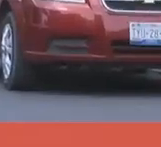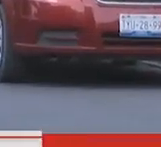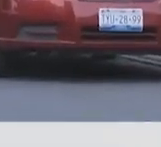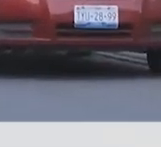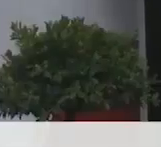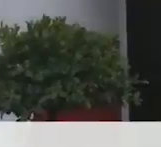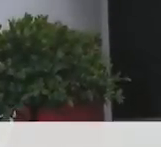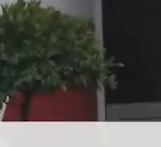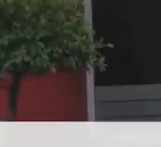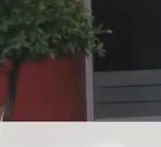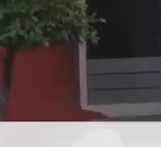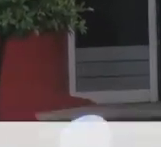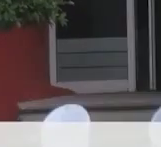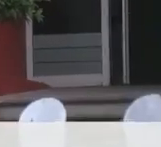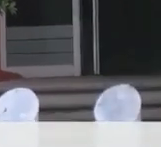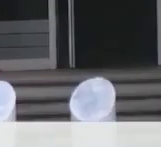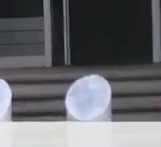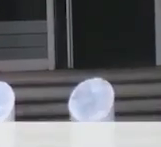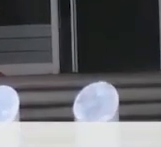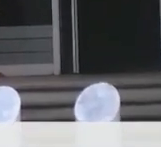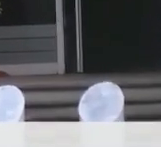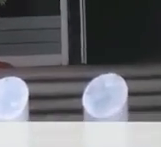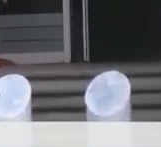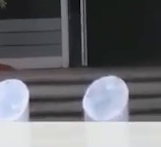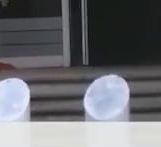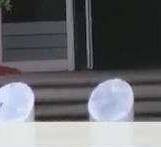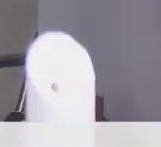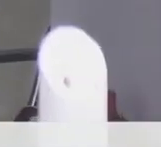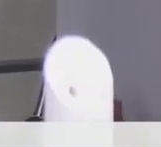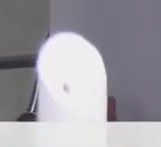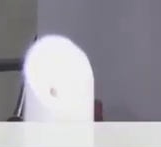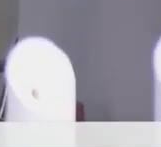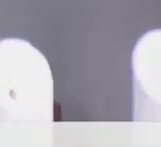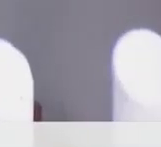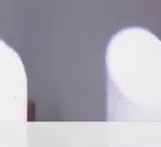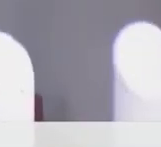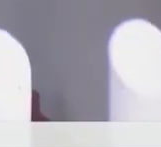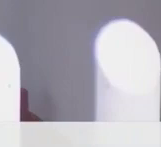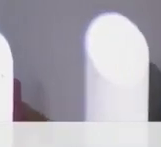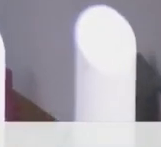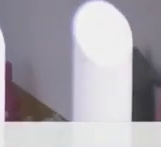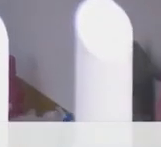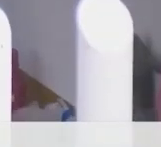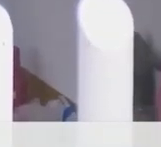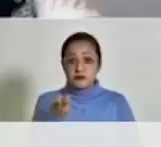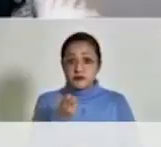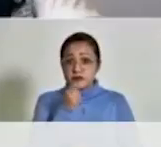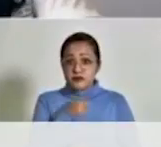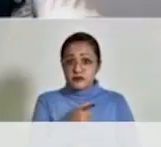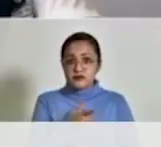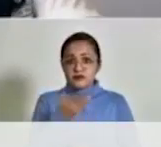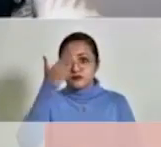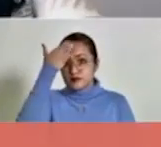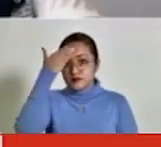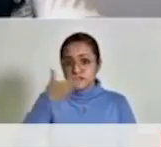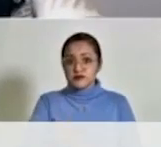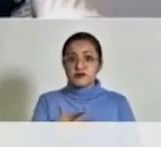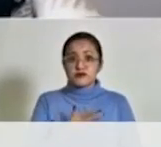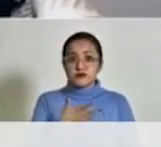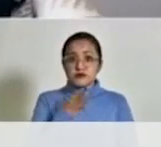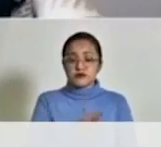Lamentablemente, profesionales de la salud, médicos y enfermeras se suman a los pacientes con el virus. Sabemos que